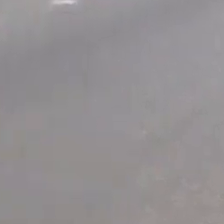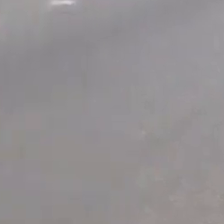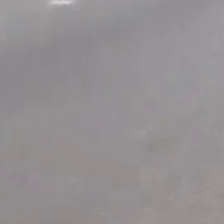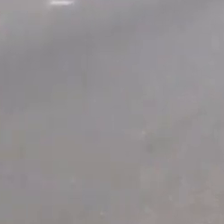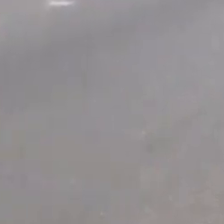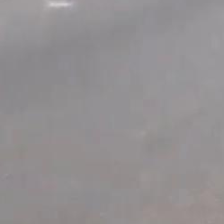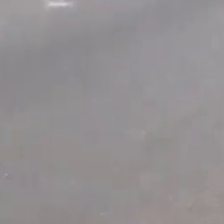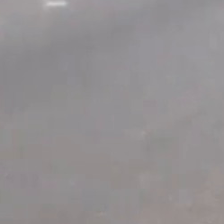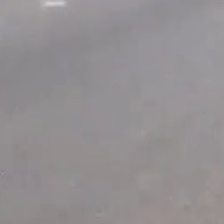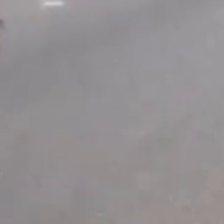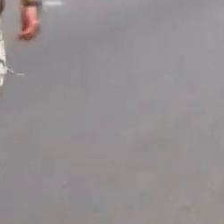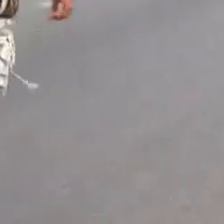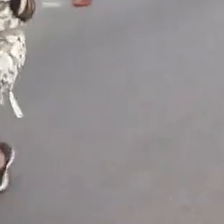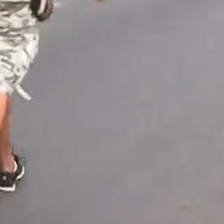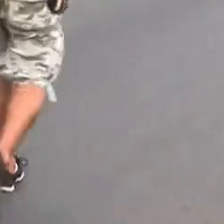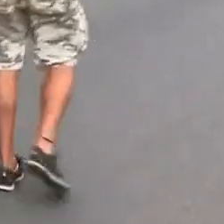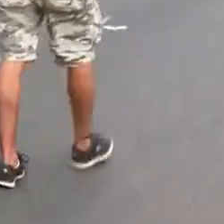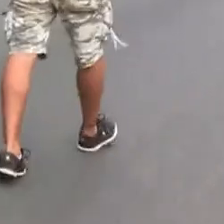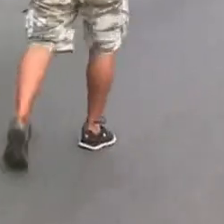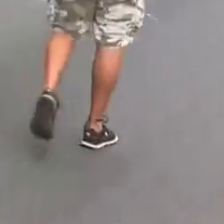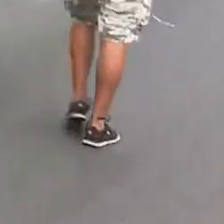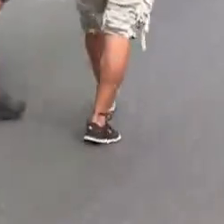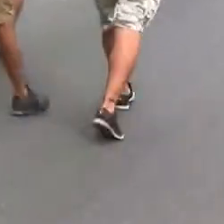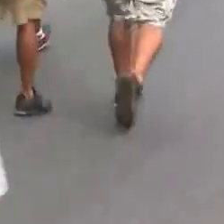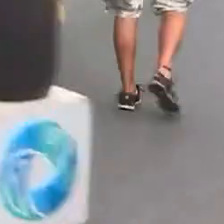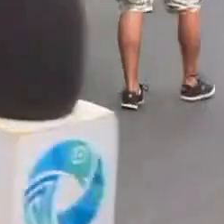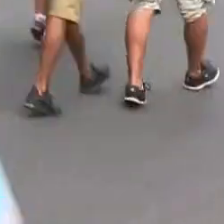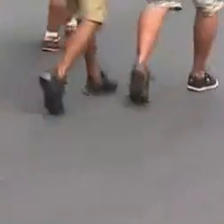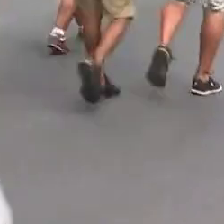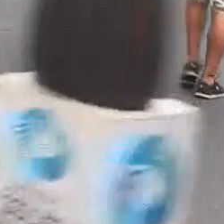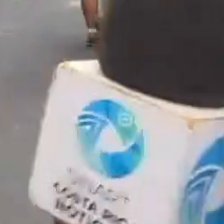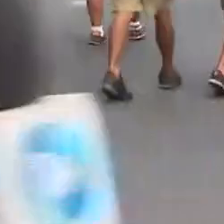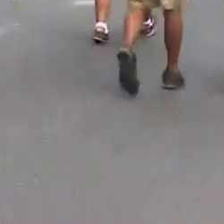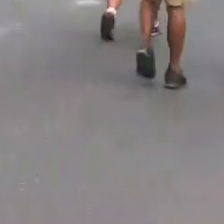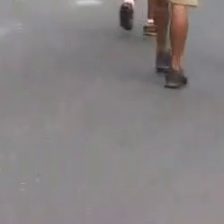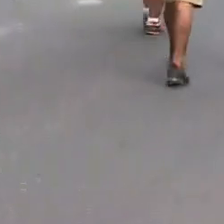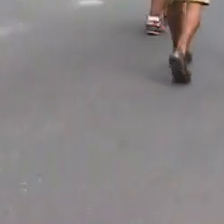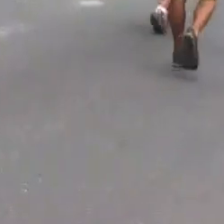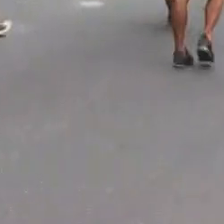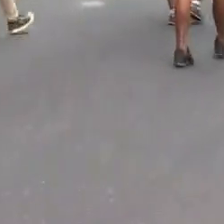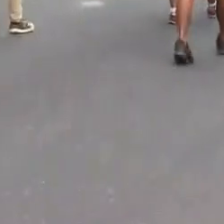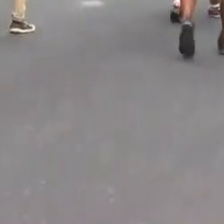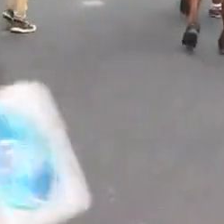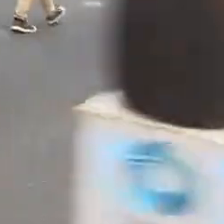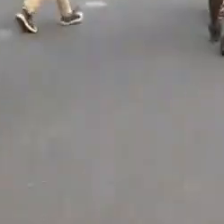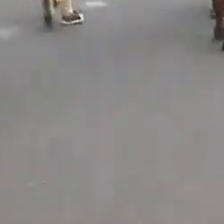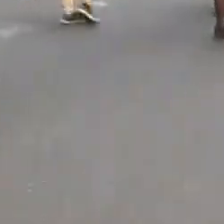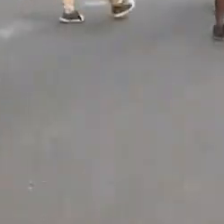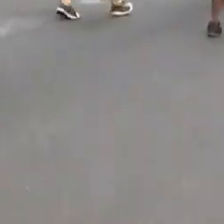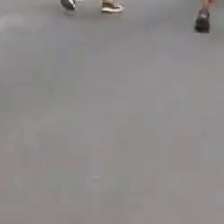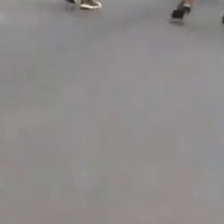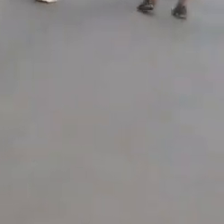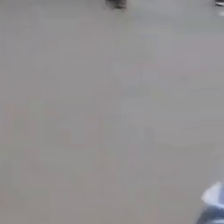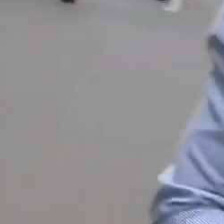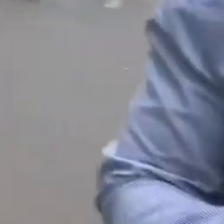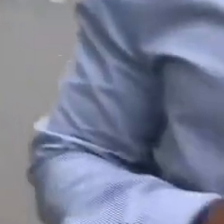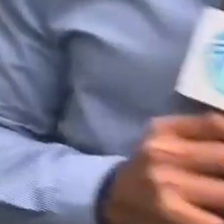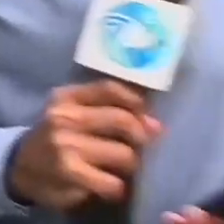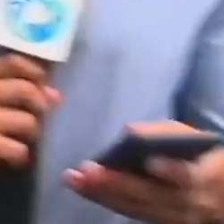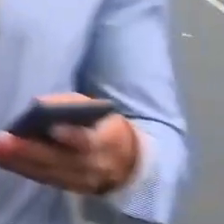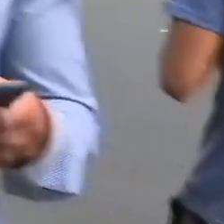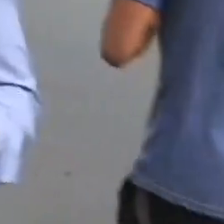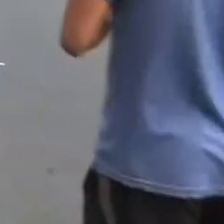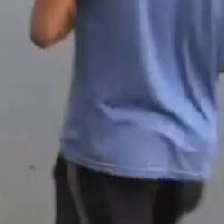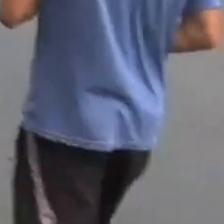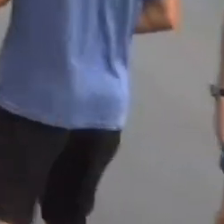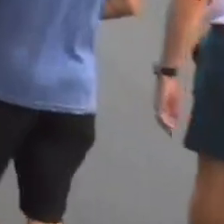con él? Probablemente, un ratito. Muy bien, muchísimas gracias. Gracias. Natalia Álvarez, viceministra de Trabajo,